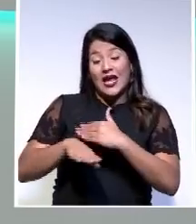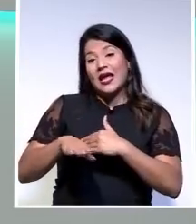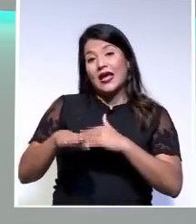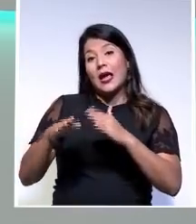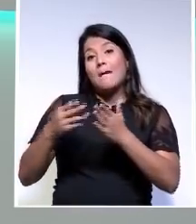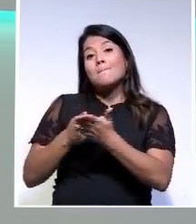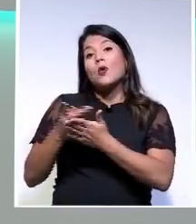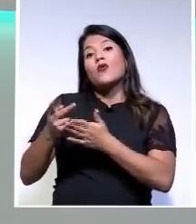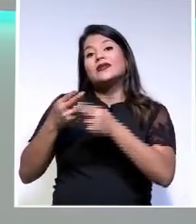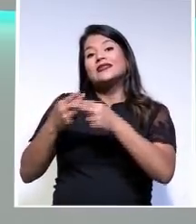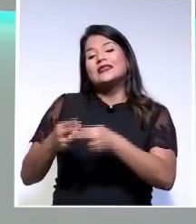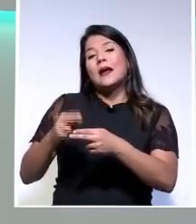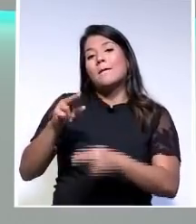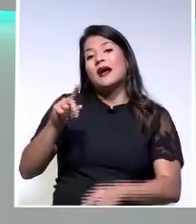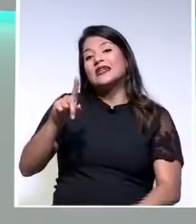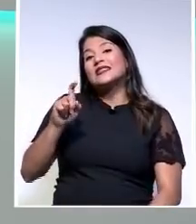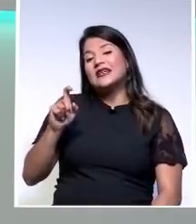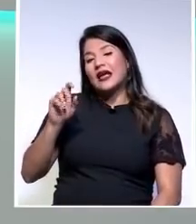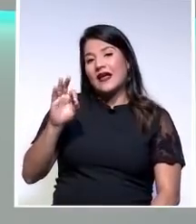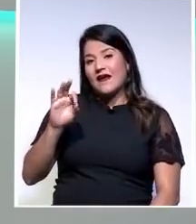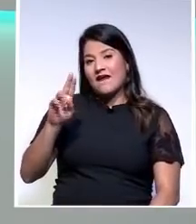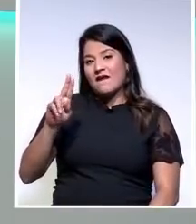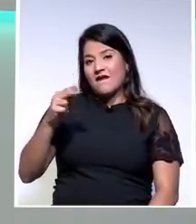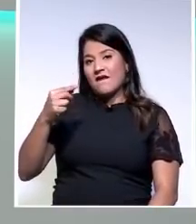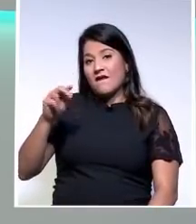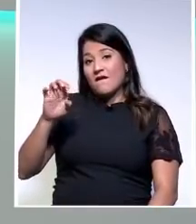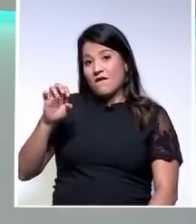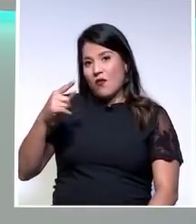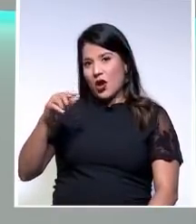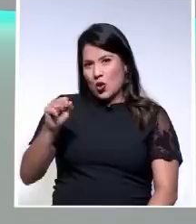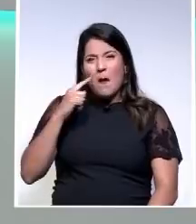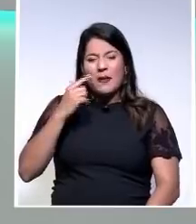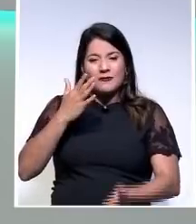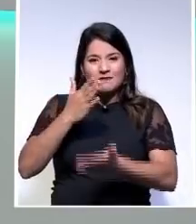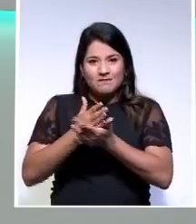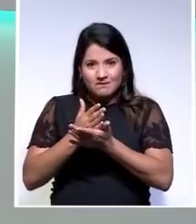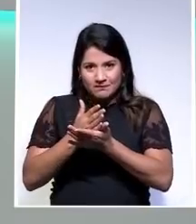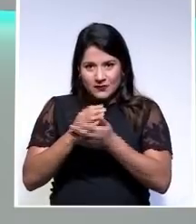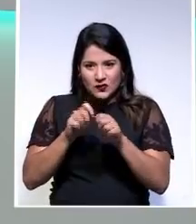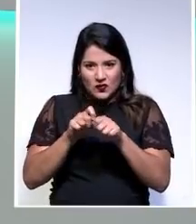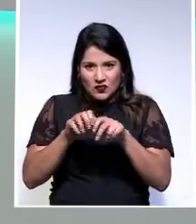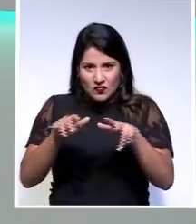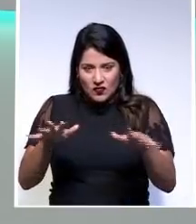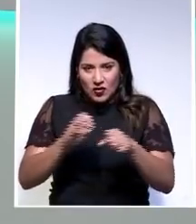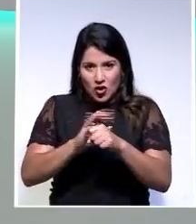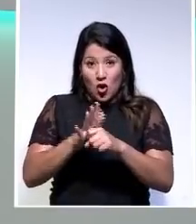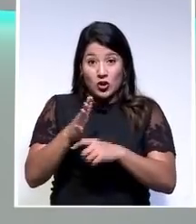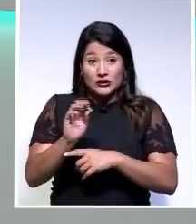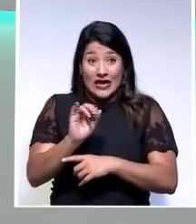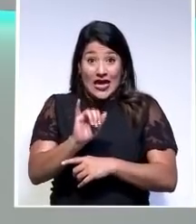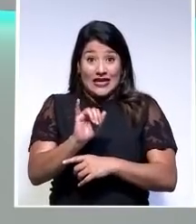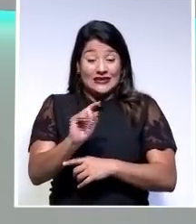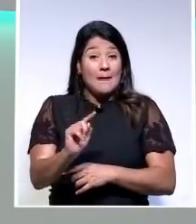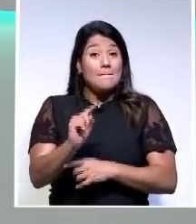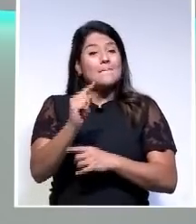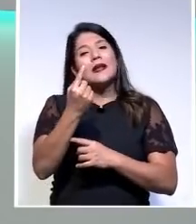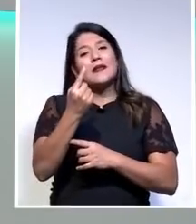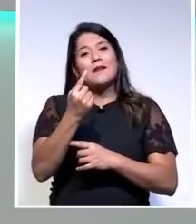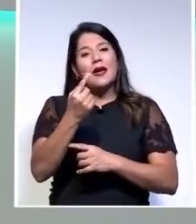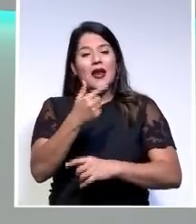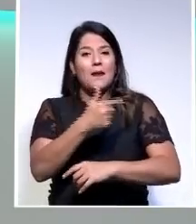Cienfuegos. Buscan así frenar la rápida propagación de la COVID-19. Este es el primer